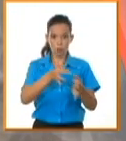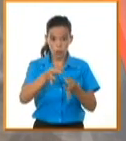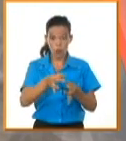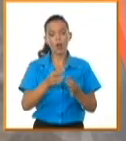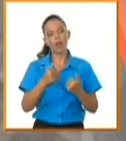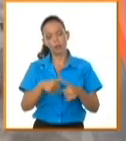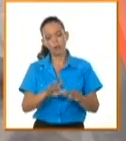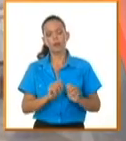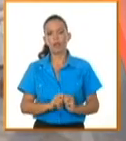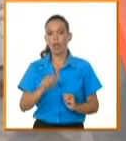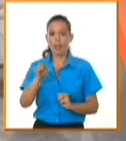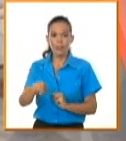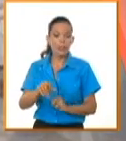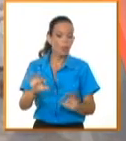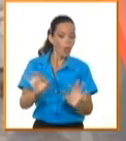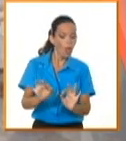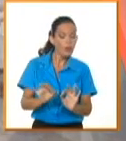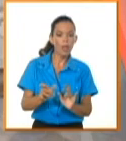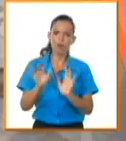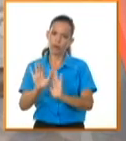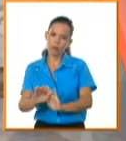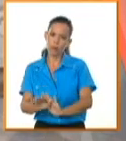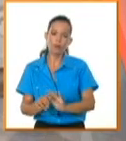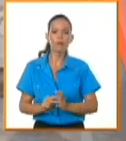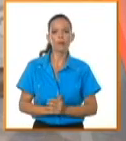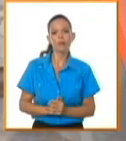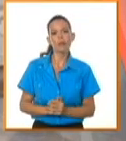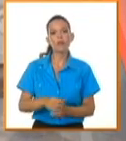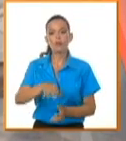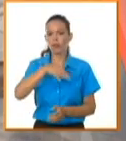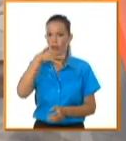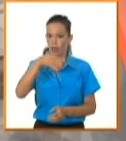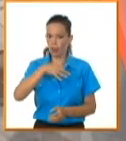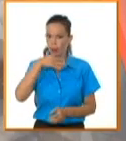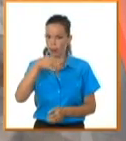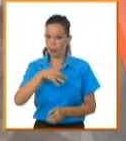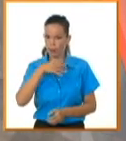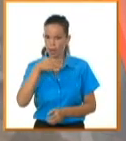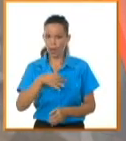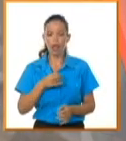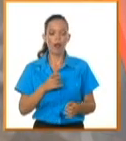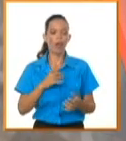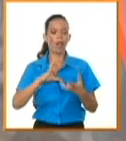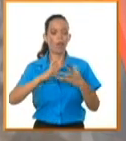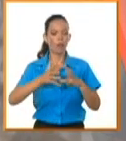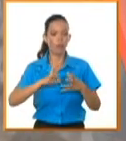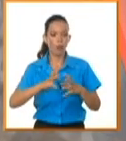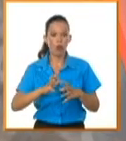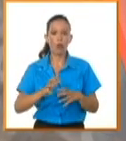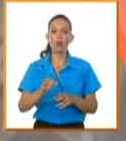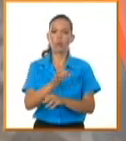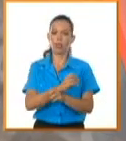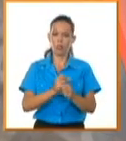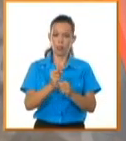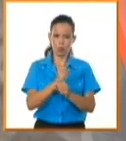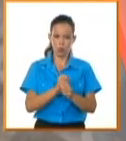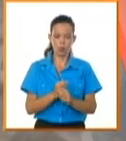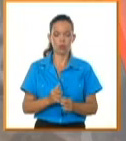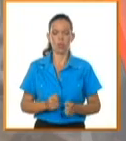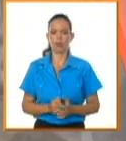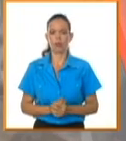yo creo que aquí hay que hablar incluso de los canales mencionar volver a mencionar los canales que se usan para para estos canales